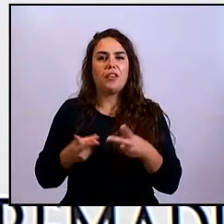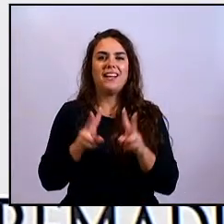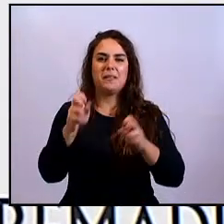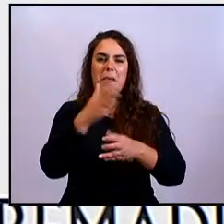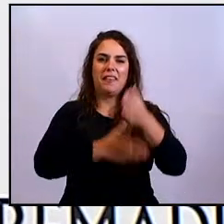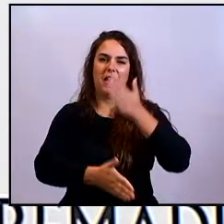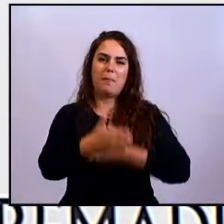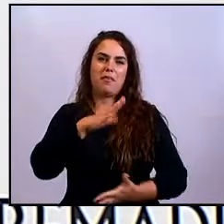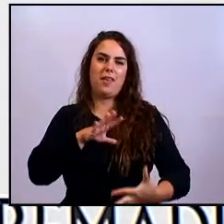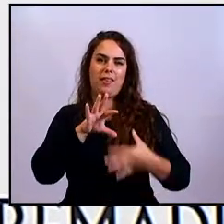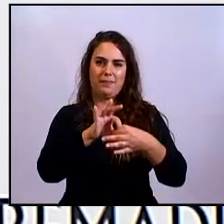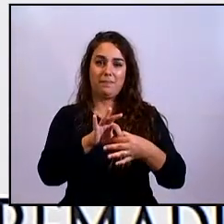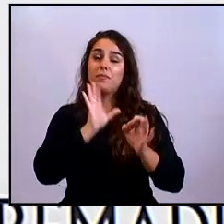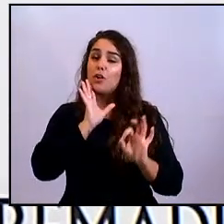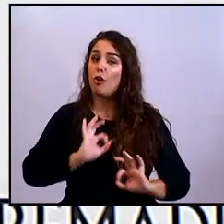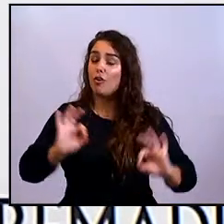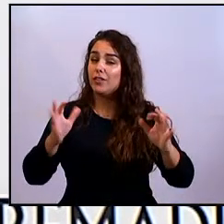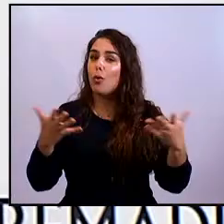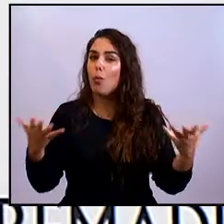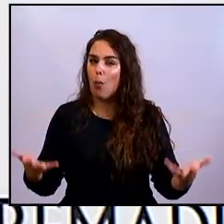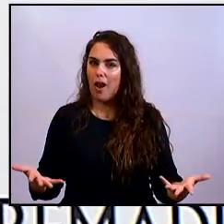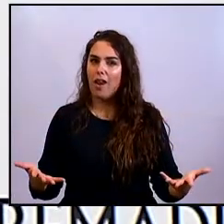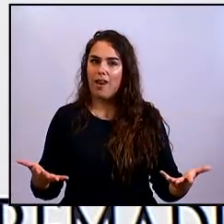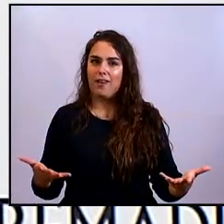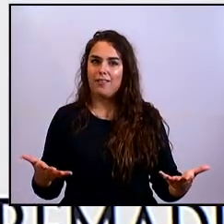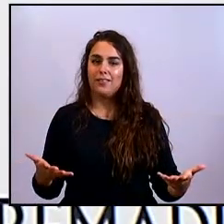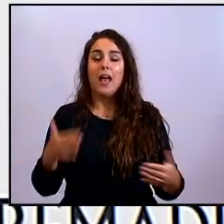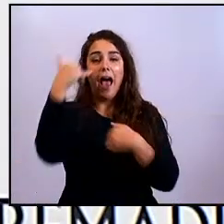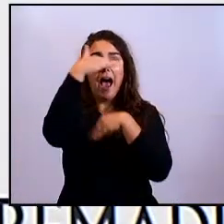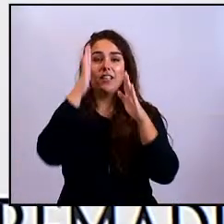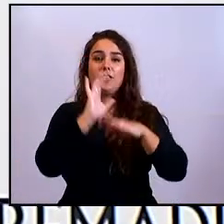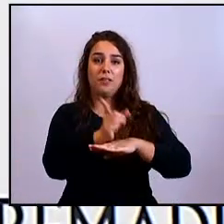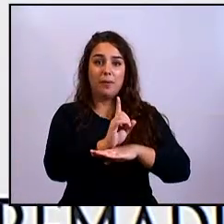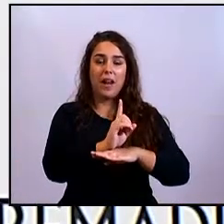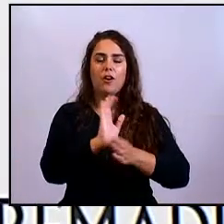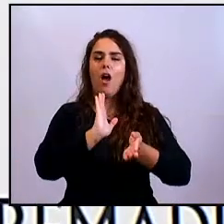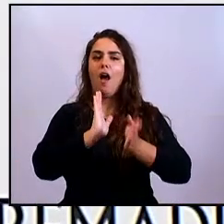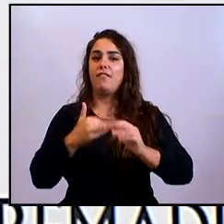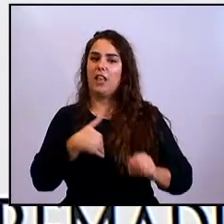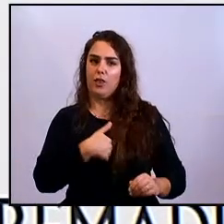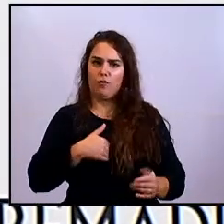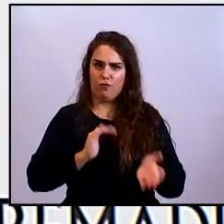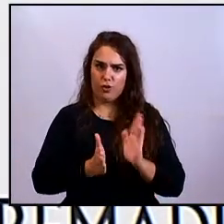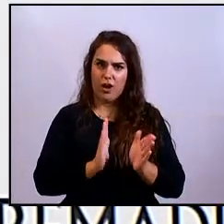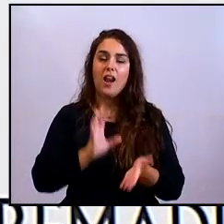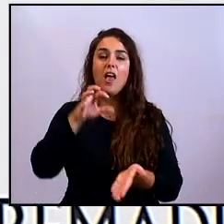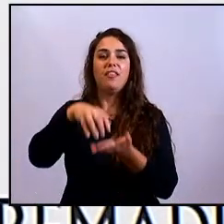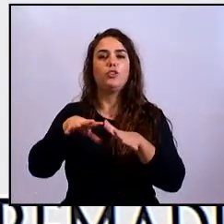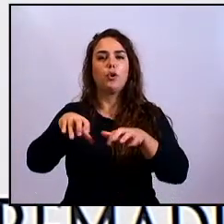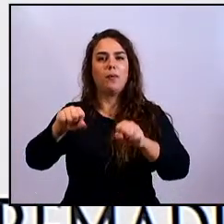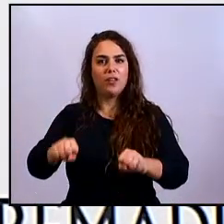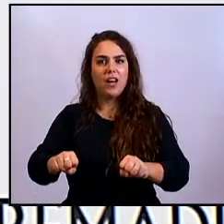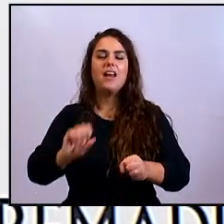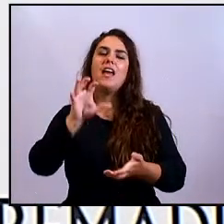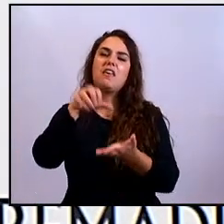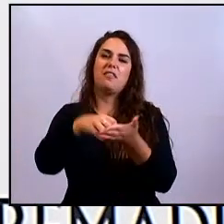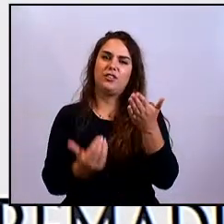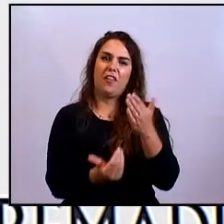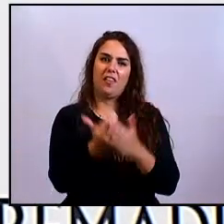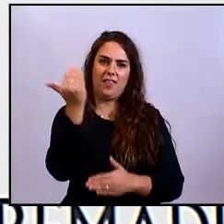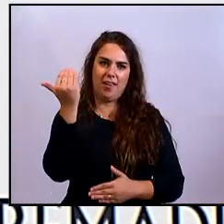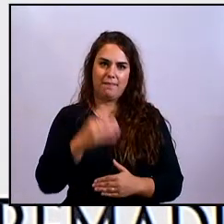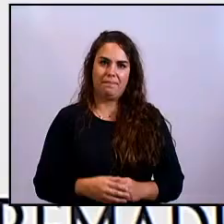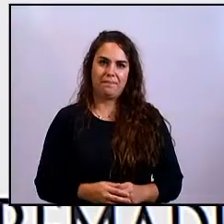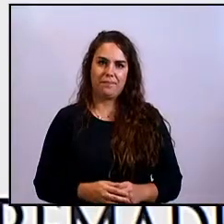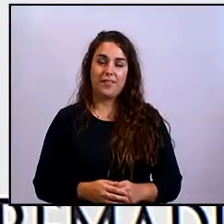discapacidad. En concreto, se trata de atención temprana, habilitación funcional, centro ocupacional y centro de día.